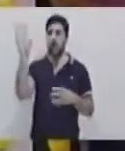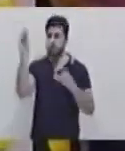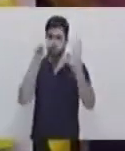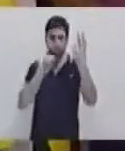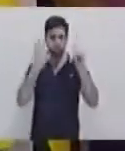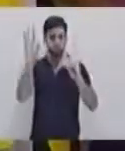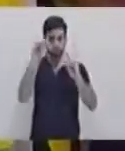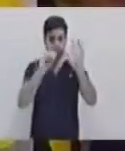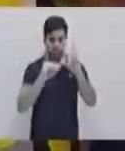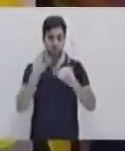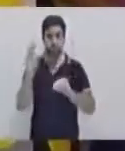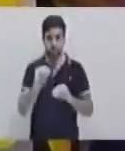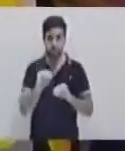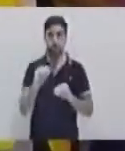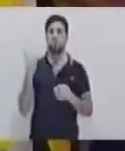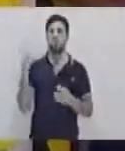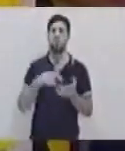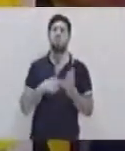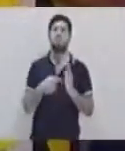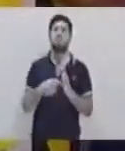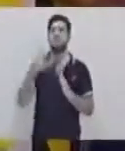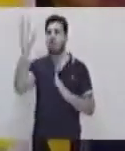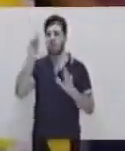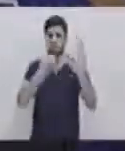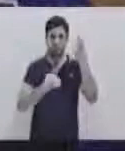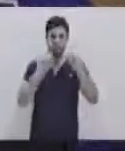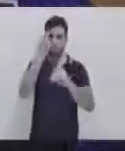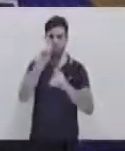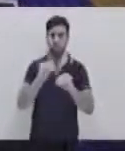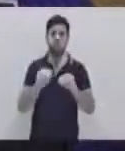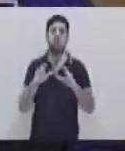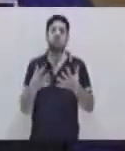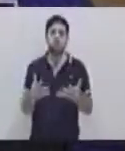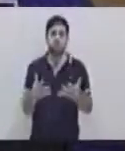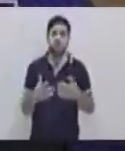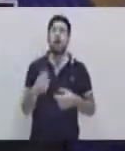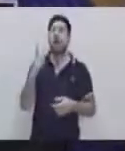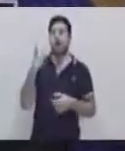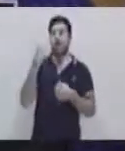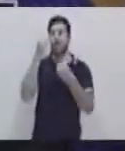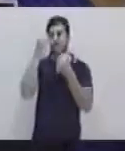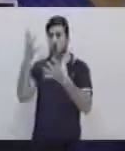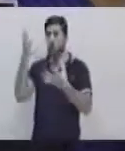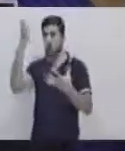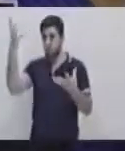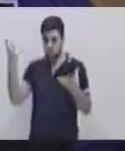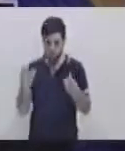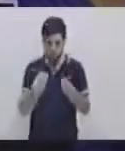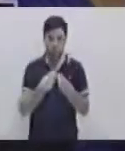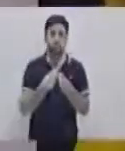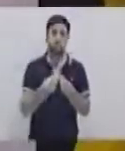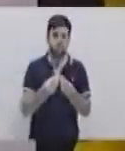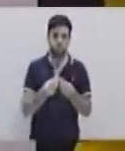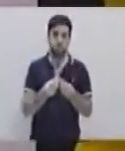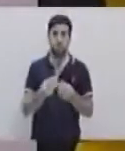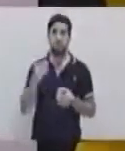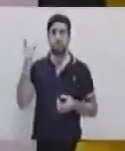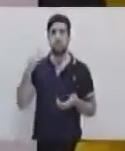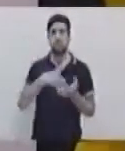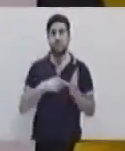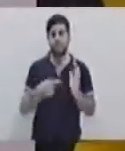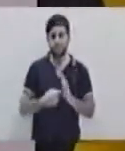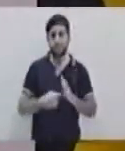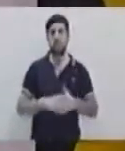recopilar. ¿Y qué es recopilar? Recopilar es reunir los datos.